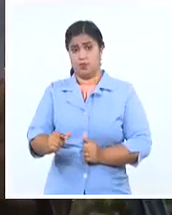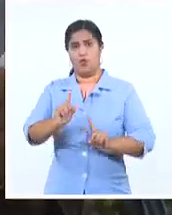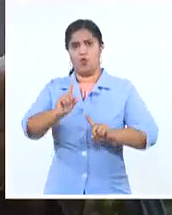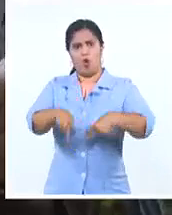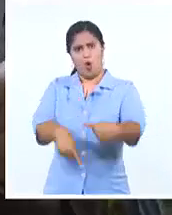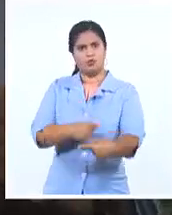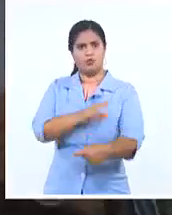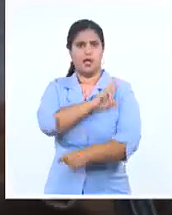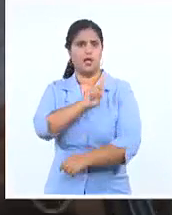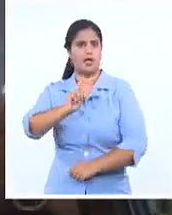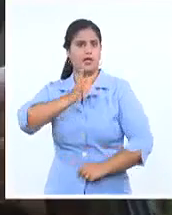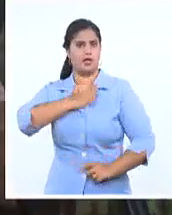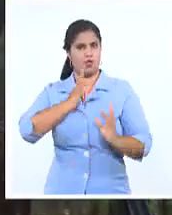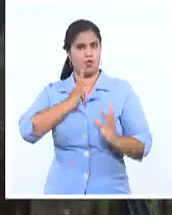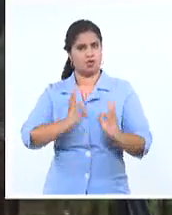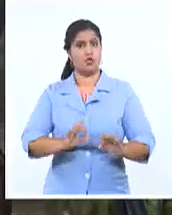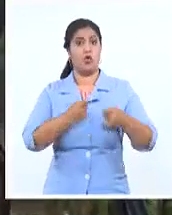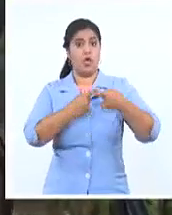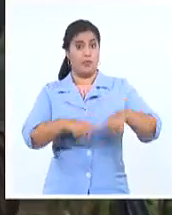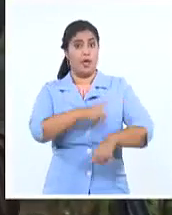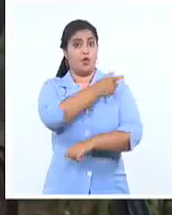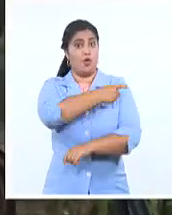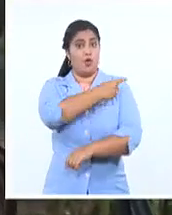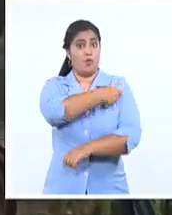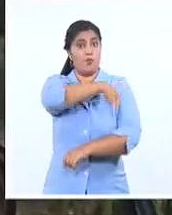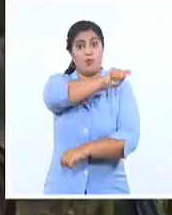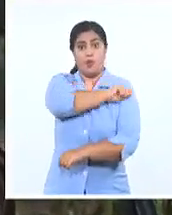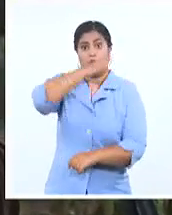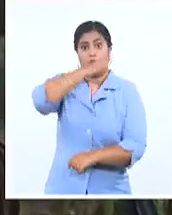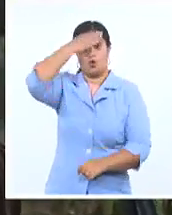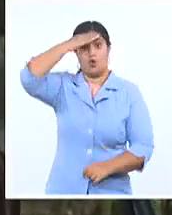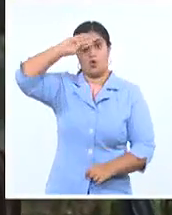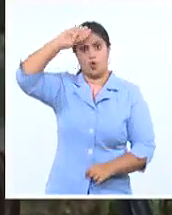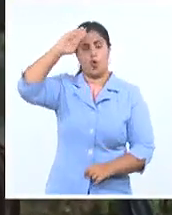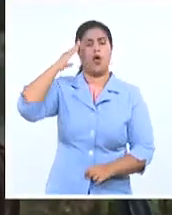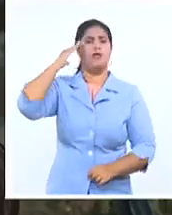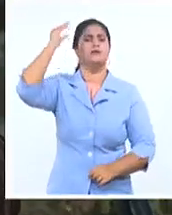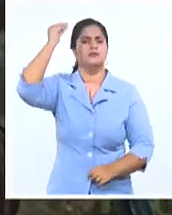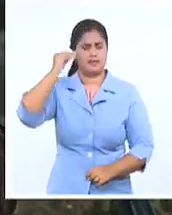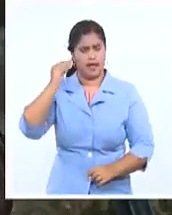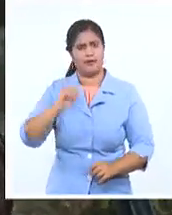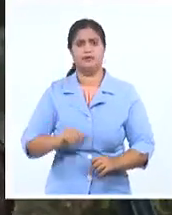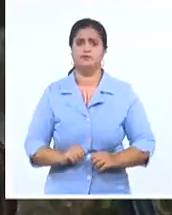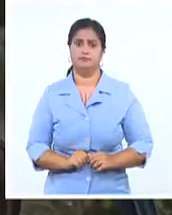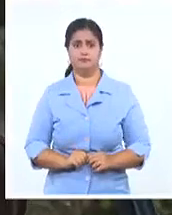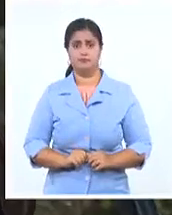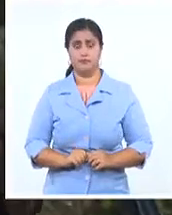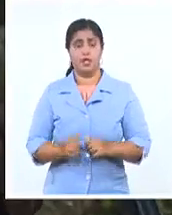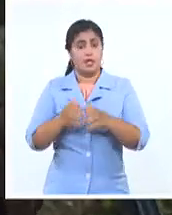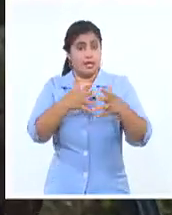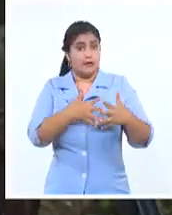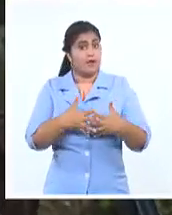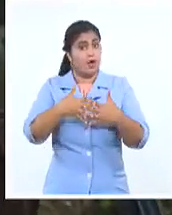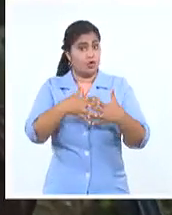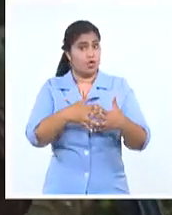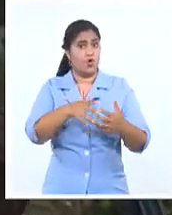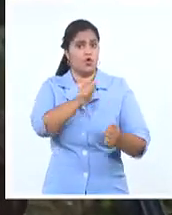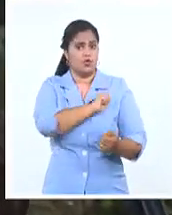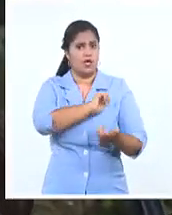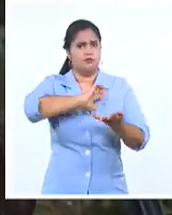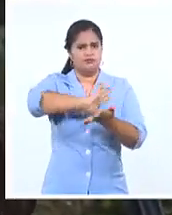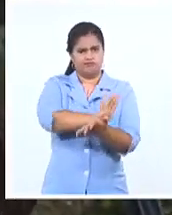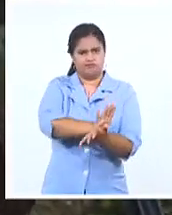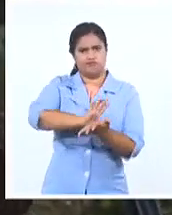por operadores políticos internos, conducidos y alentados desde el exterior, que quieren realizar una marcha